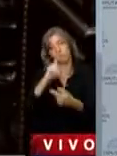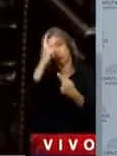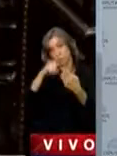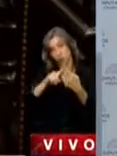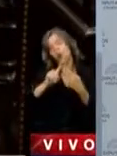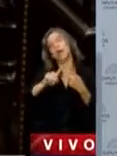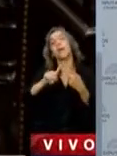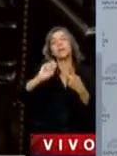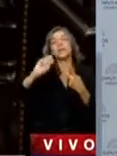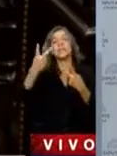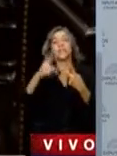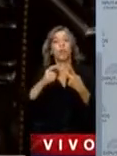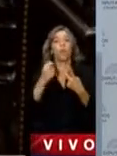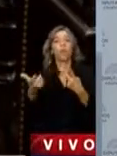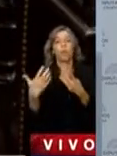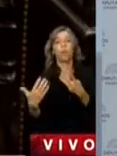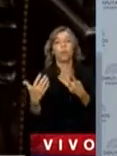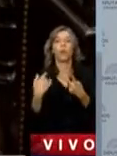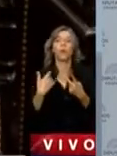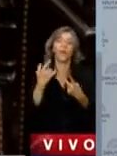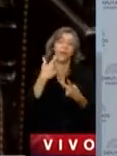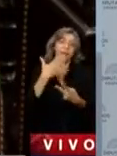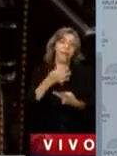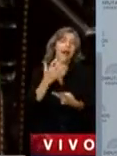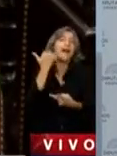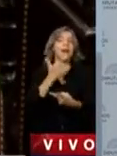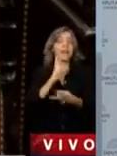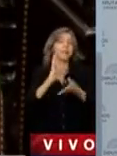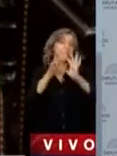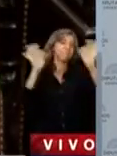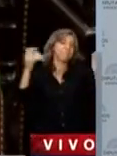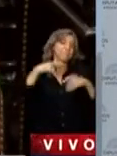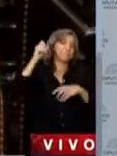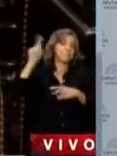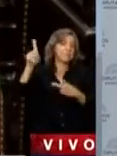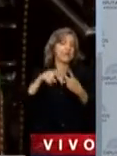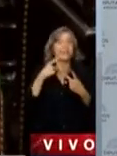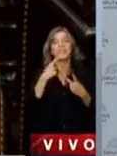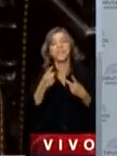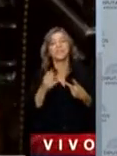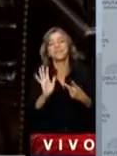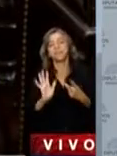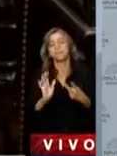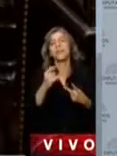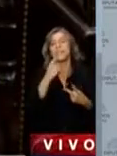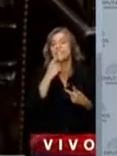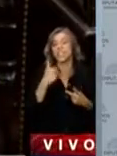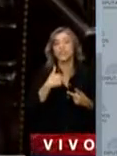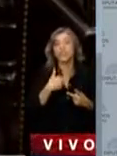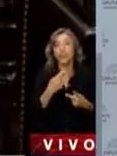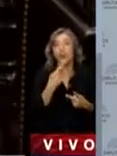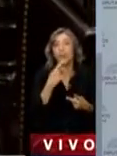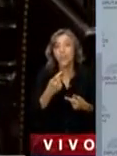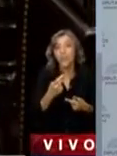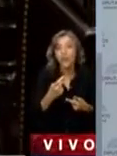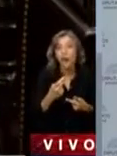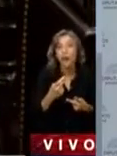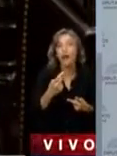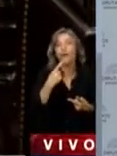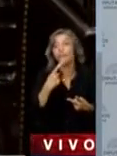minutos que podría llegar a durar Entre 10 y 12 horas con el plato fuerte lo decíamos